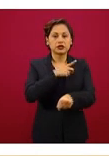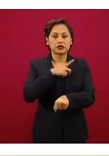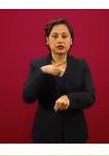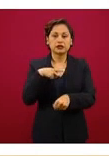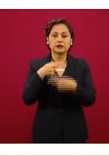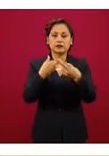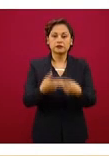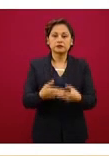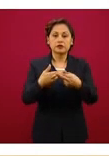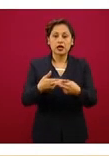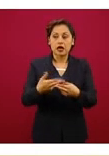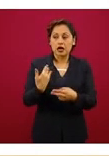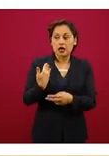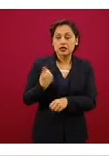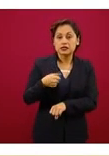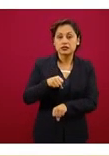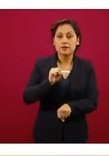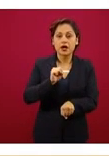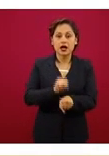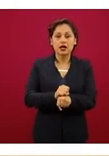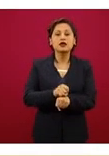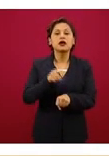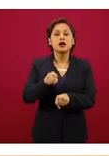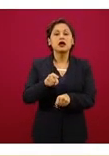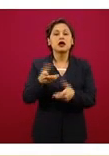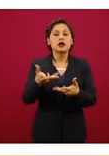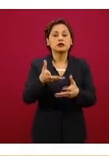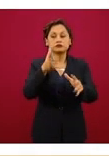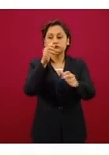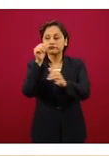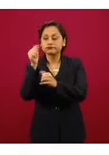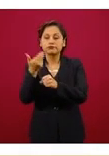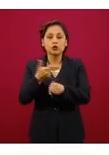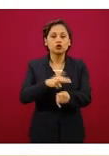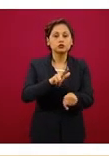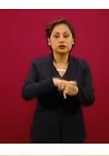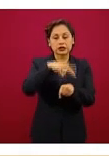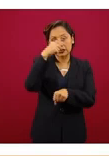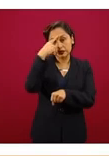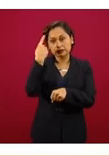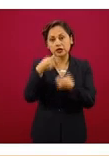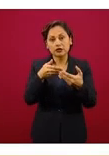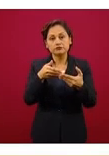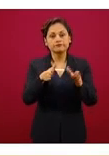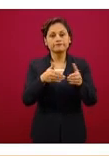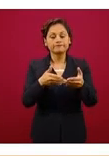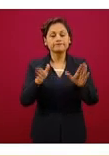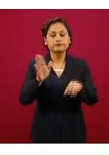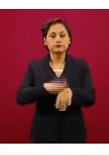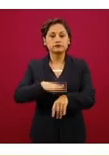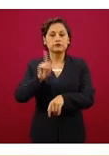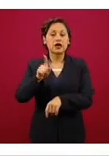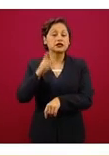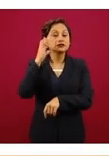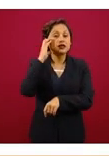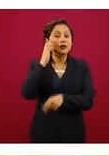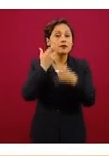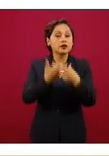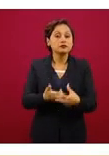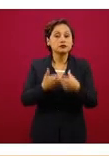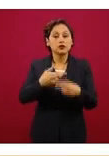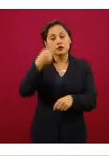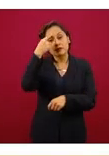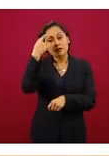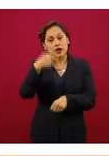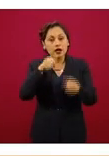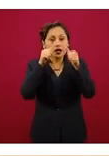hicieron nuevas expansiones de capacidad hospitalaria en estas localidades, lo que permitió reducir la amenaza de que pudieran